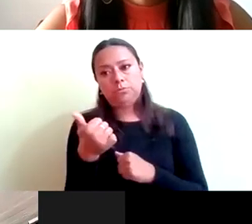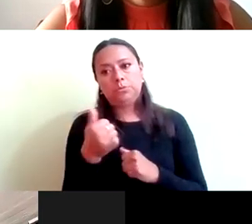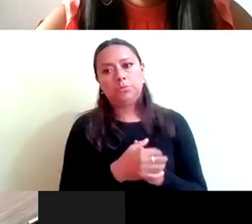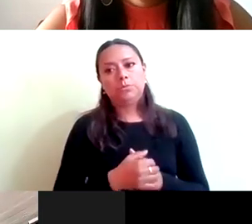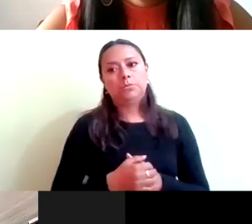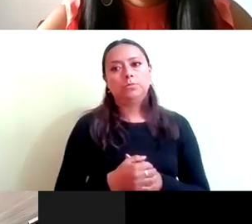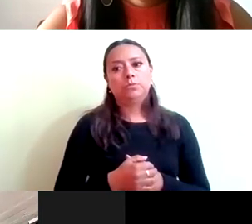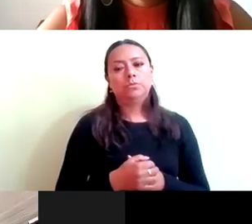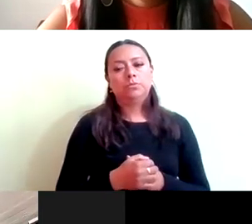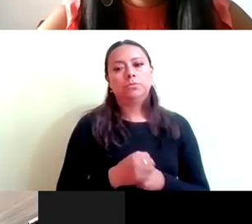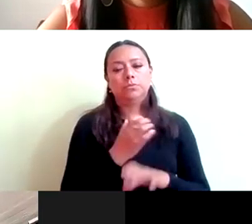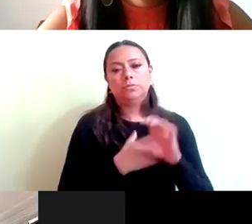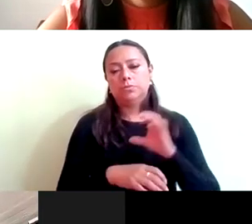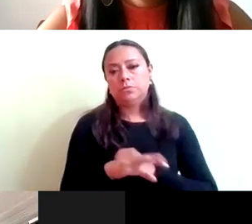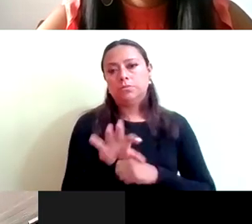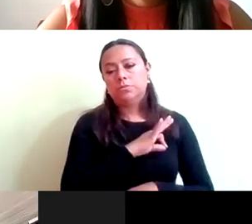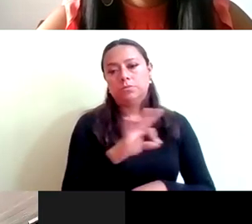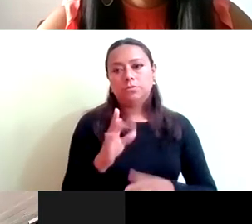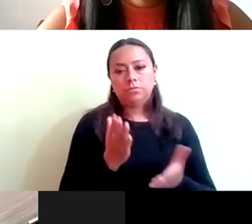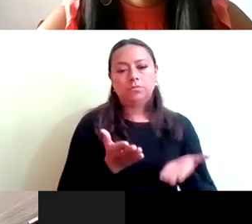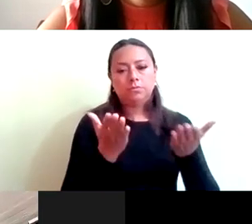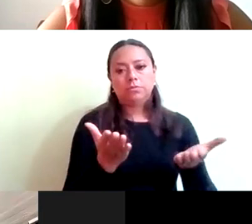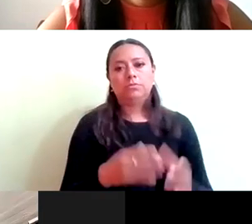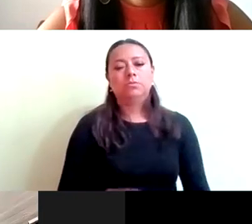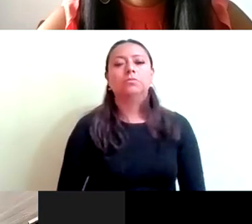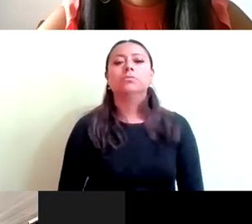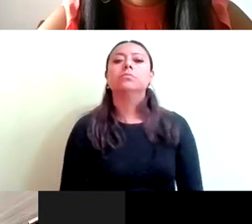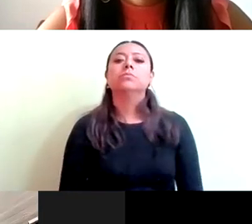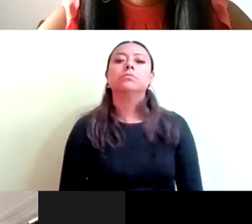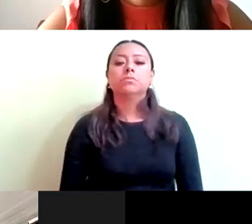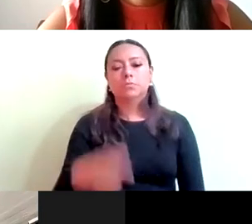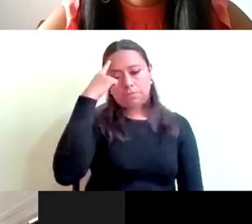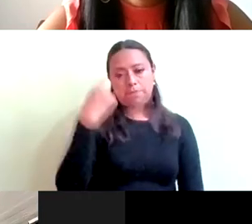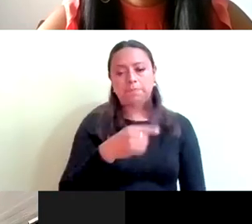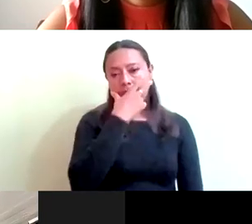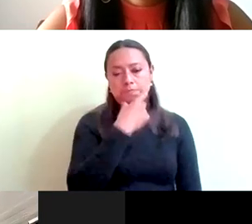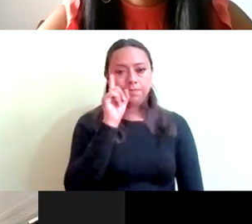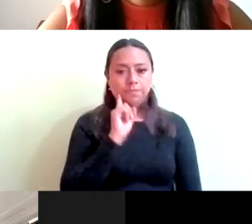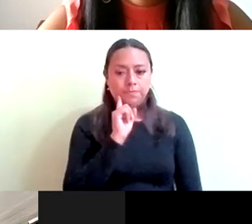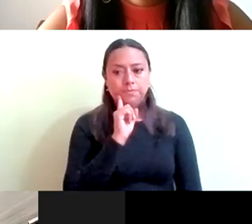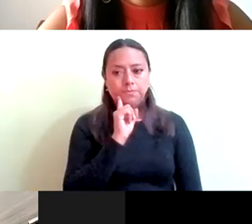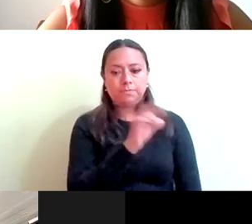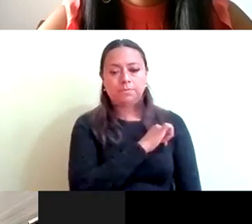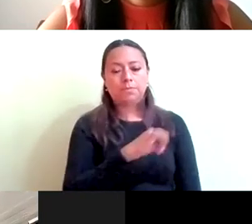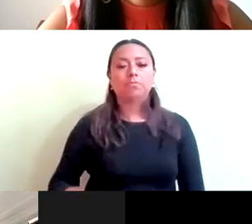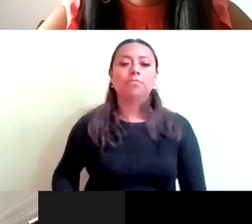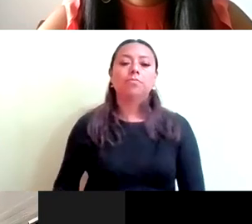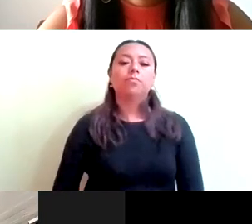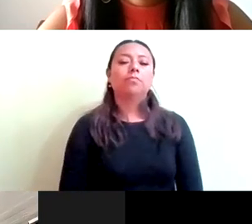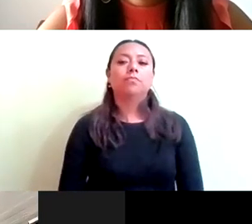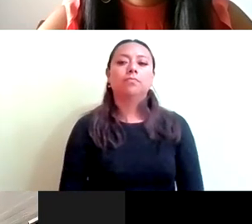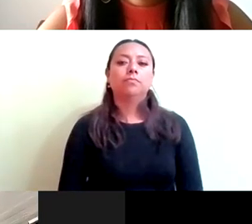que hayan puesto a disposición de las alcaldes y los alcaldes, de las alcaldesas,